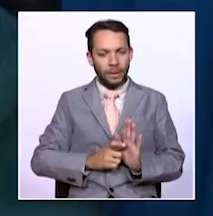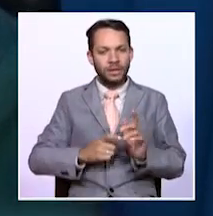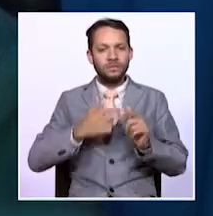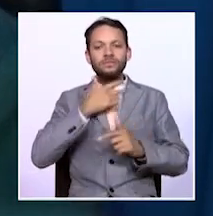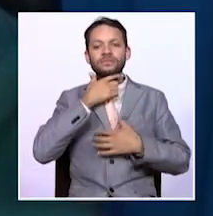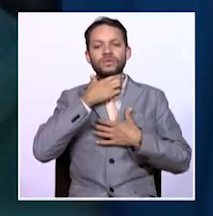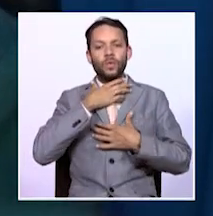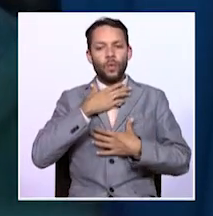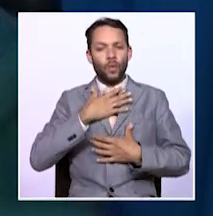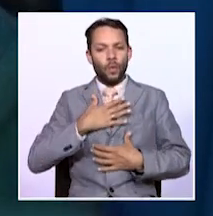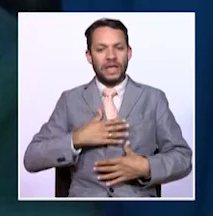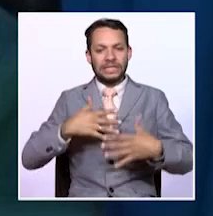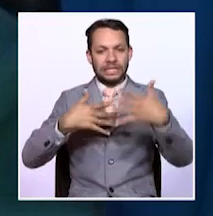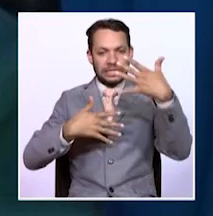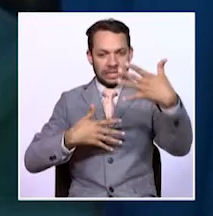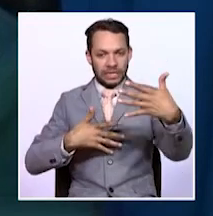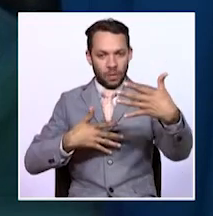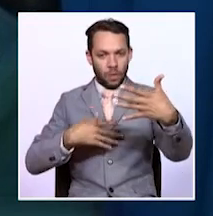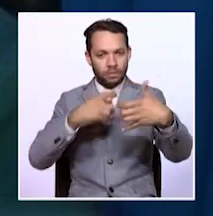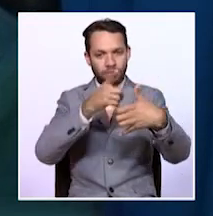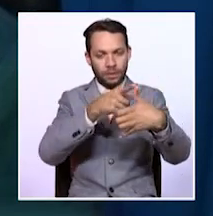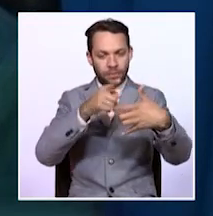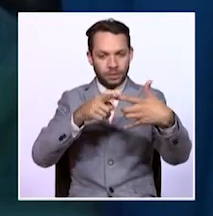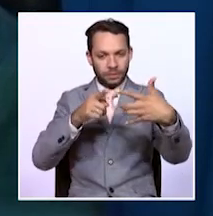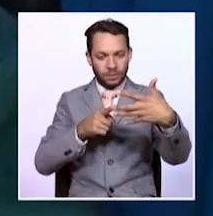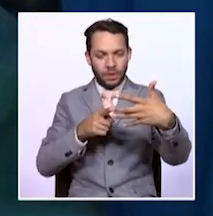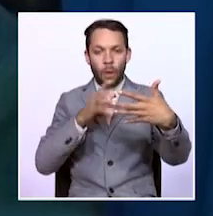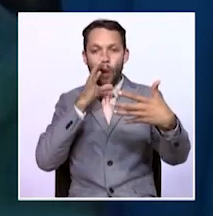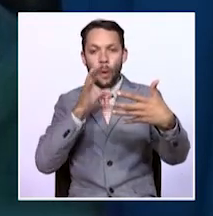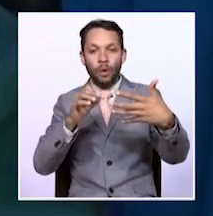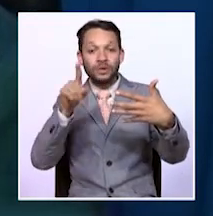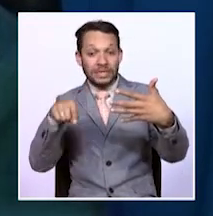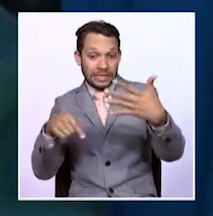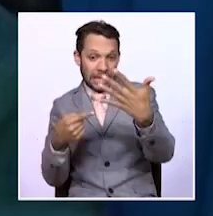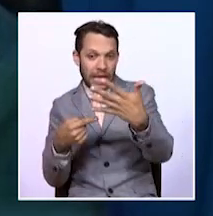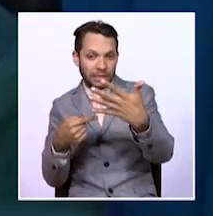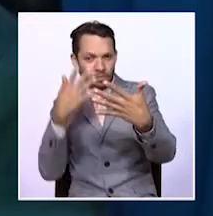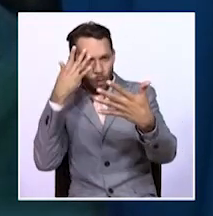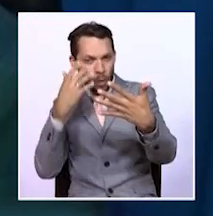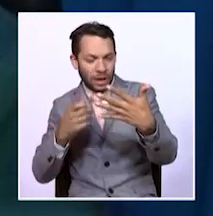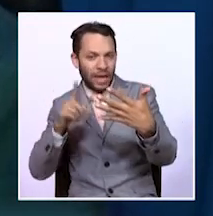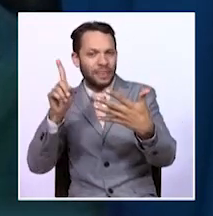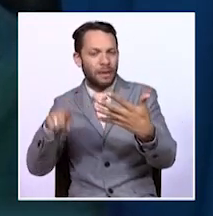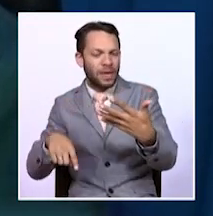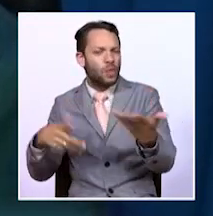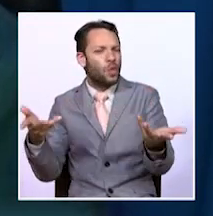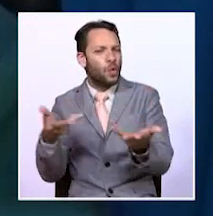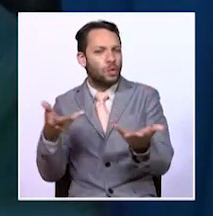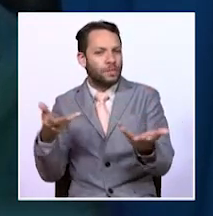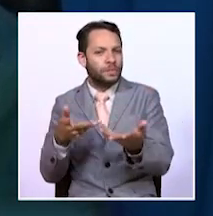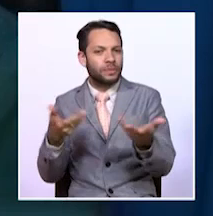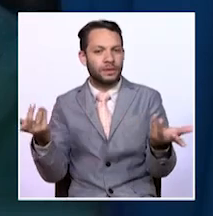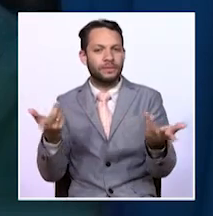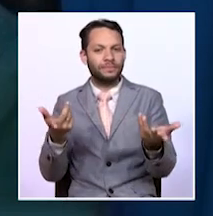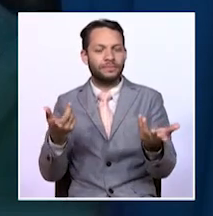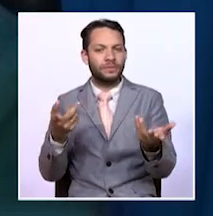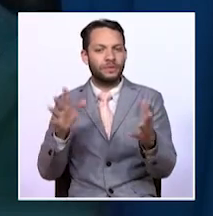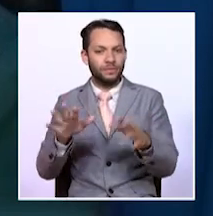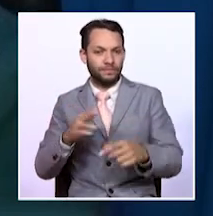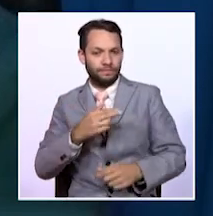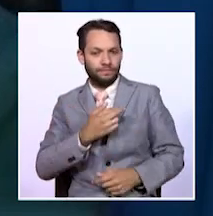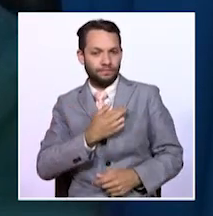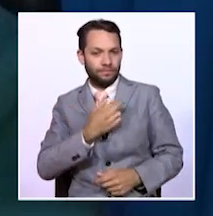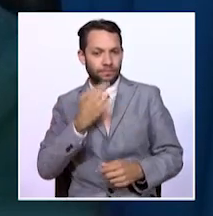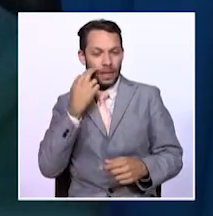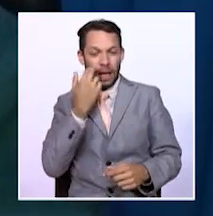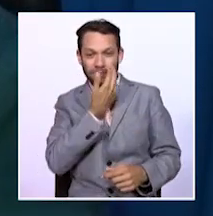son 5 ecografías. Hacemos en el hombre 6 ecografías, puesto que le hacemos también un examen de las glándulas mamarias.